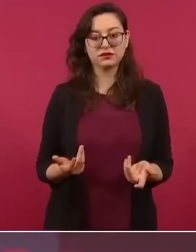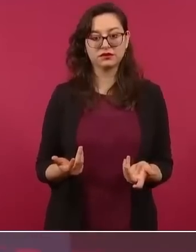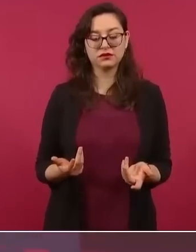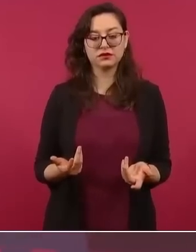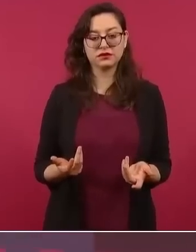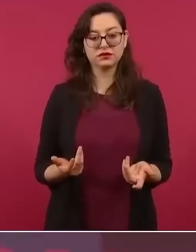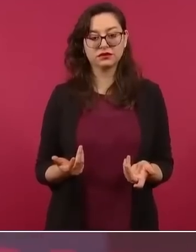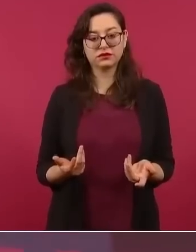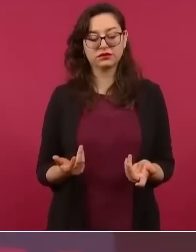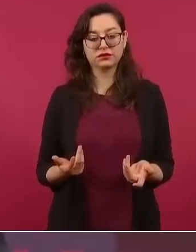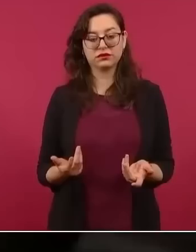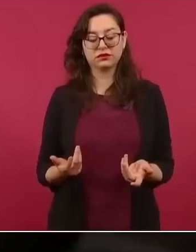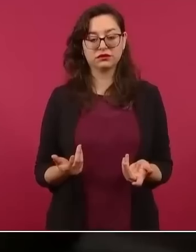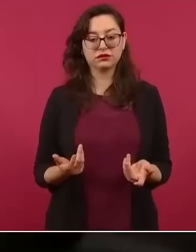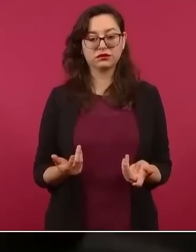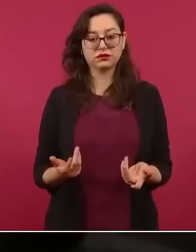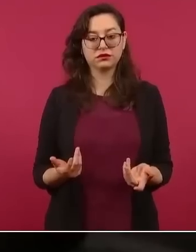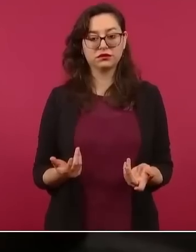es